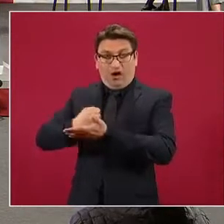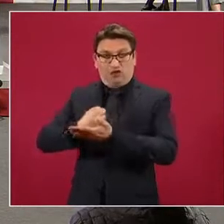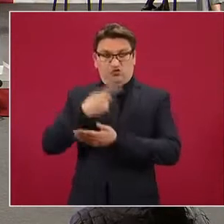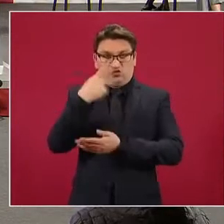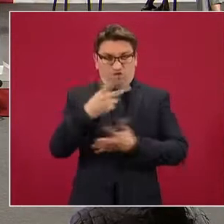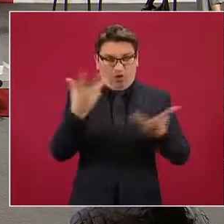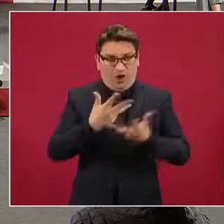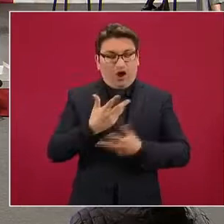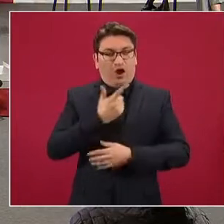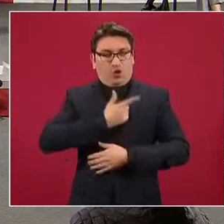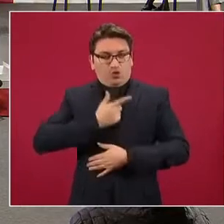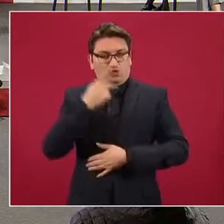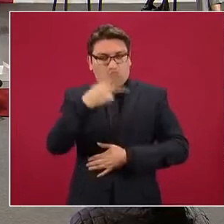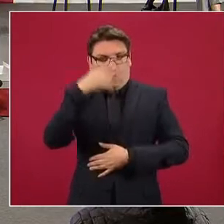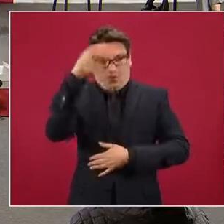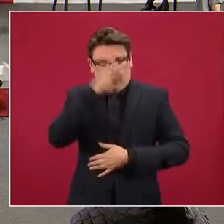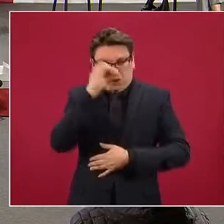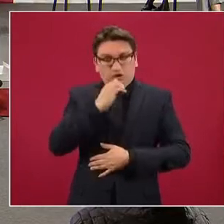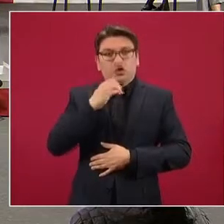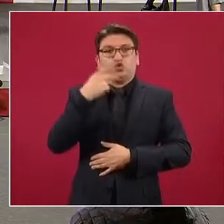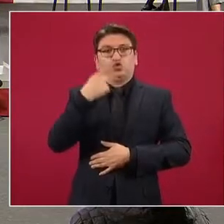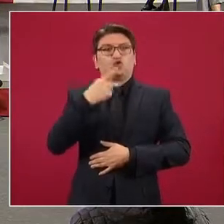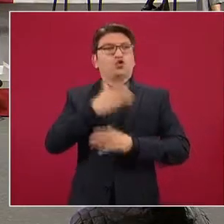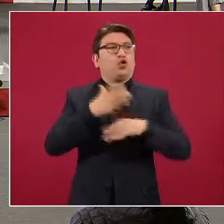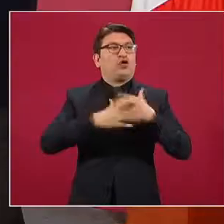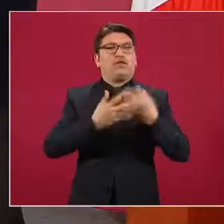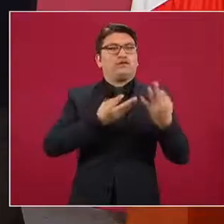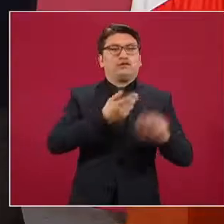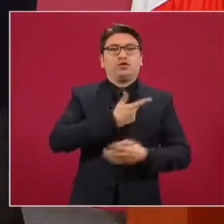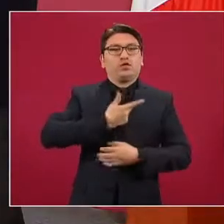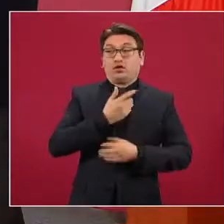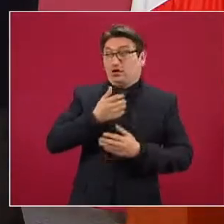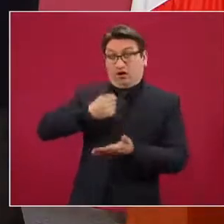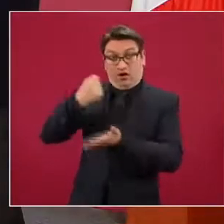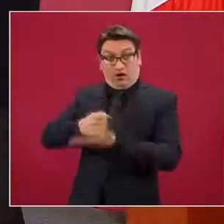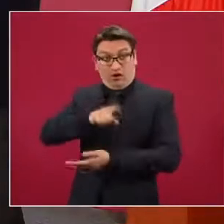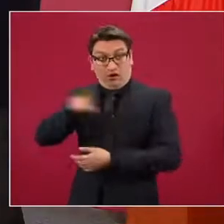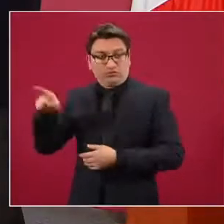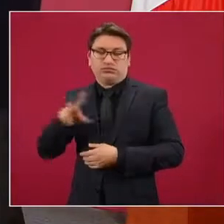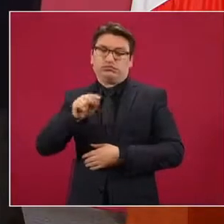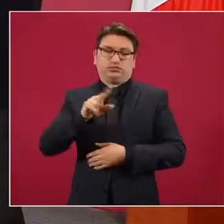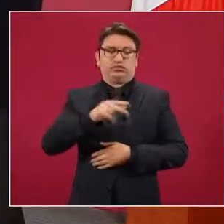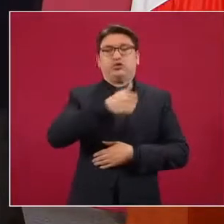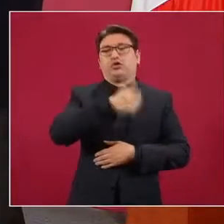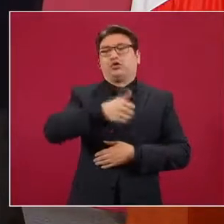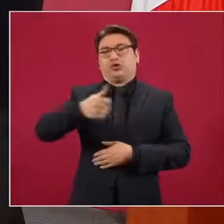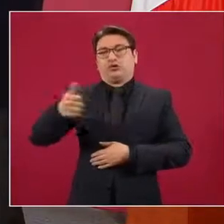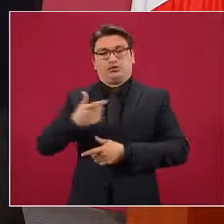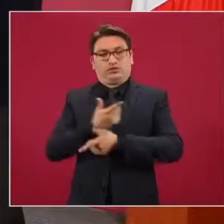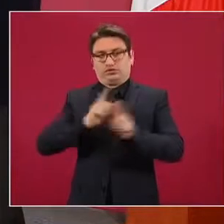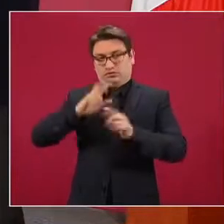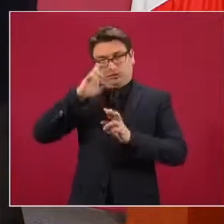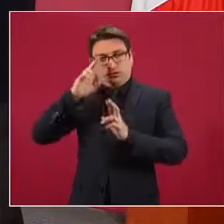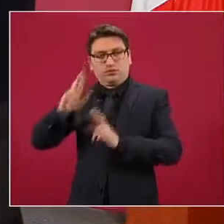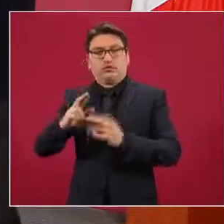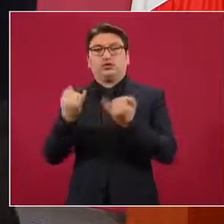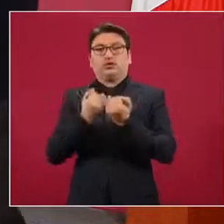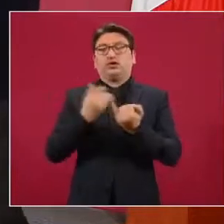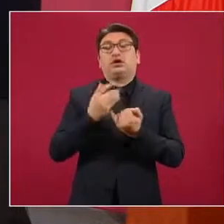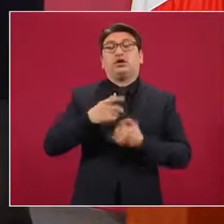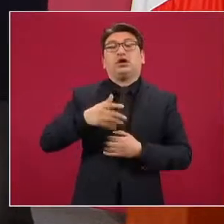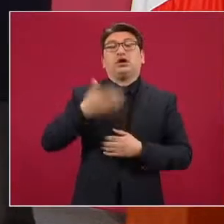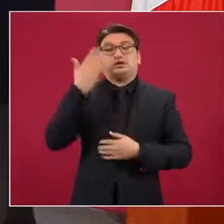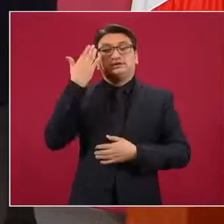conductas, gustos, opiniones o preferencias. El laicismo es un principio fundamental del Estado